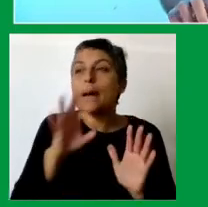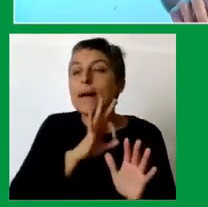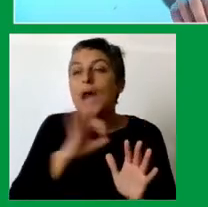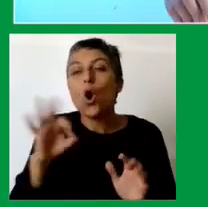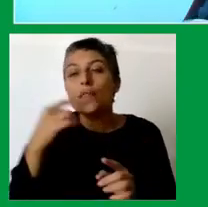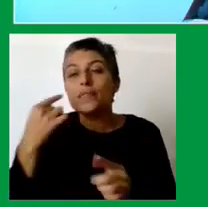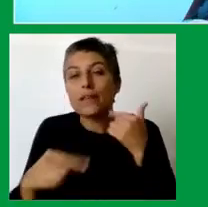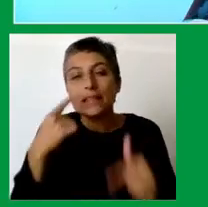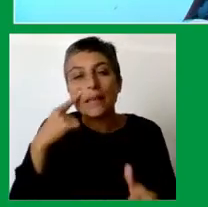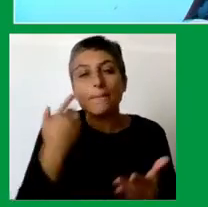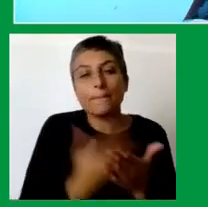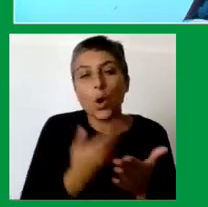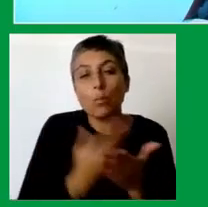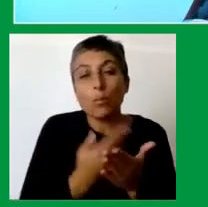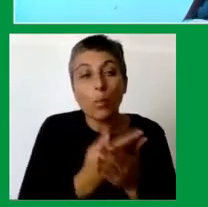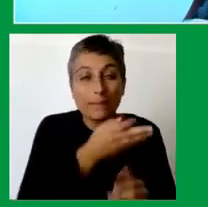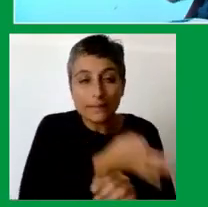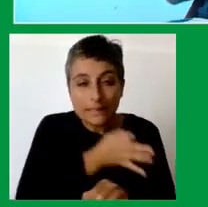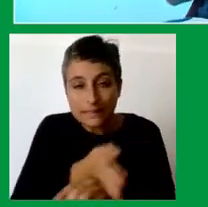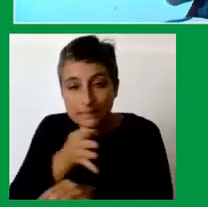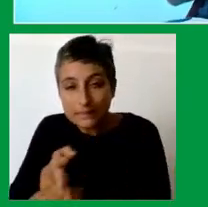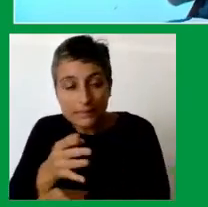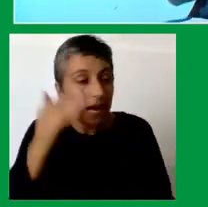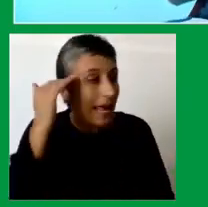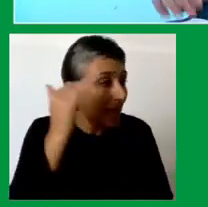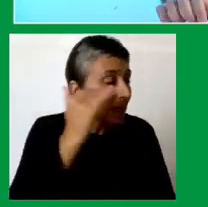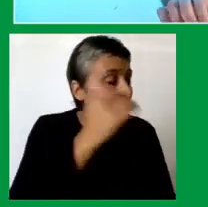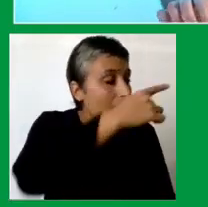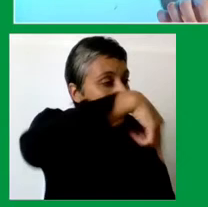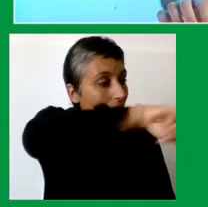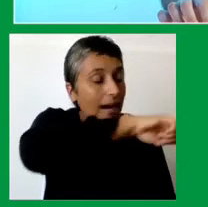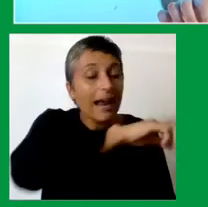estudiantes. Vos en tu presentación en un momento